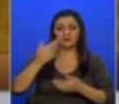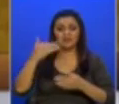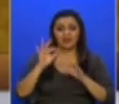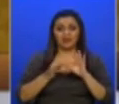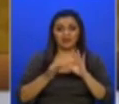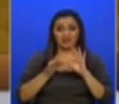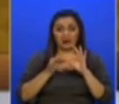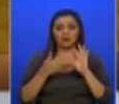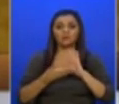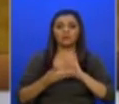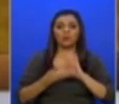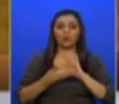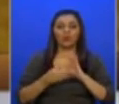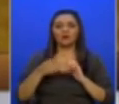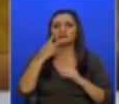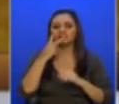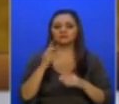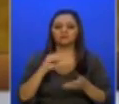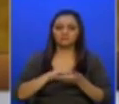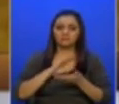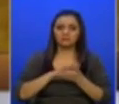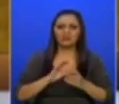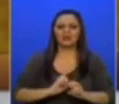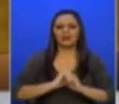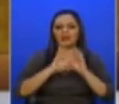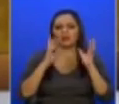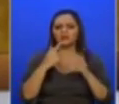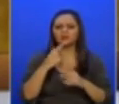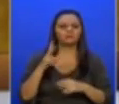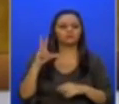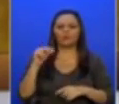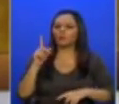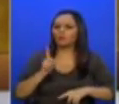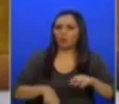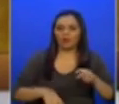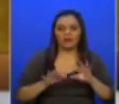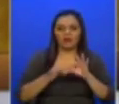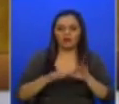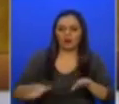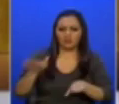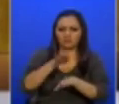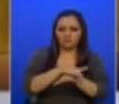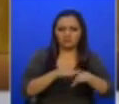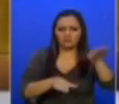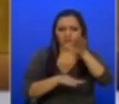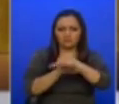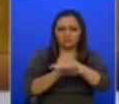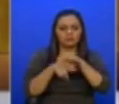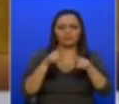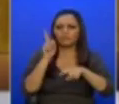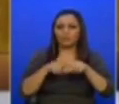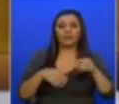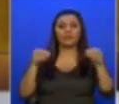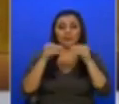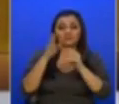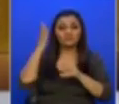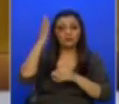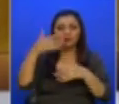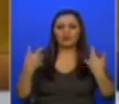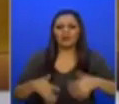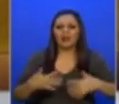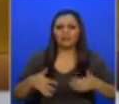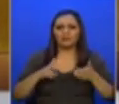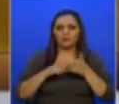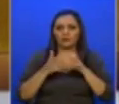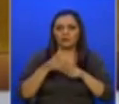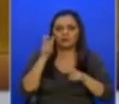respectivos, los modelos, eh se determina que no es conveniente realizar un relleno hidráulico porque simplemente agravaría la situación que en este momento